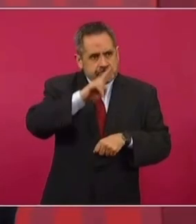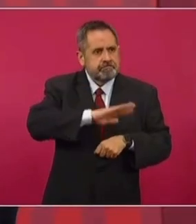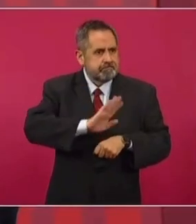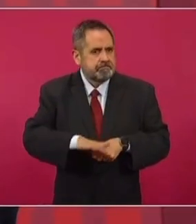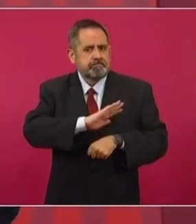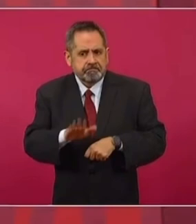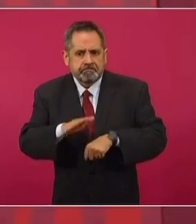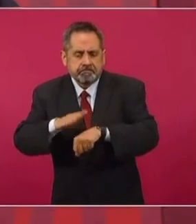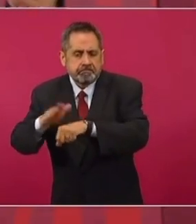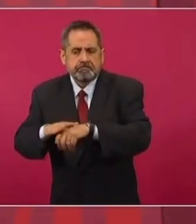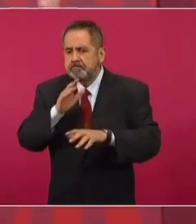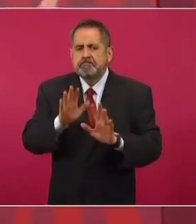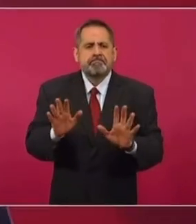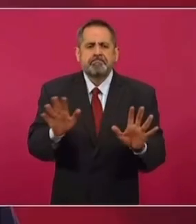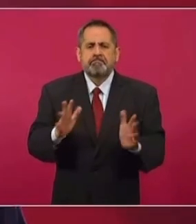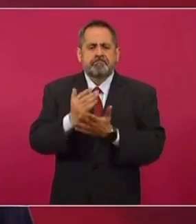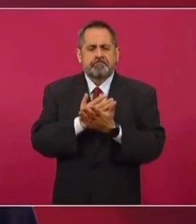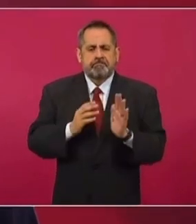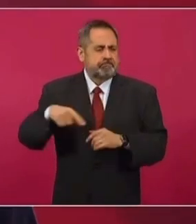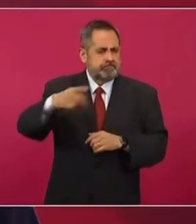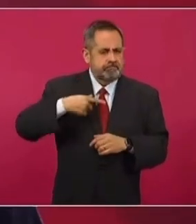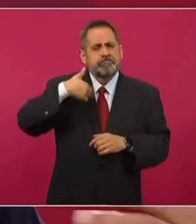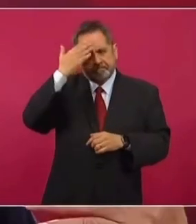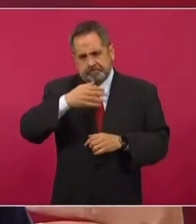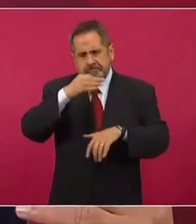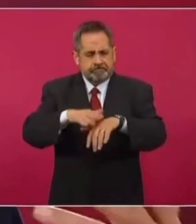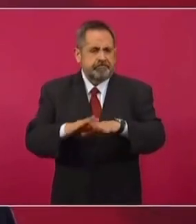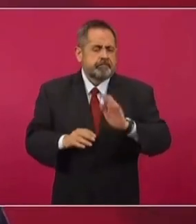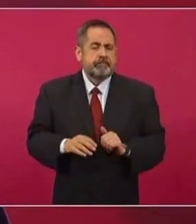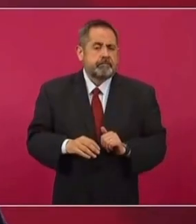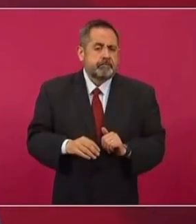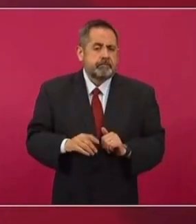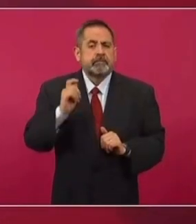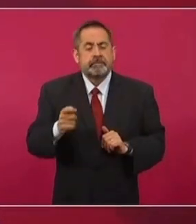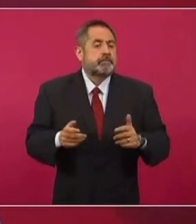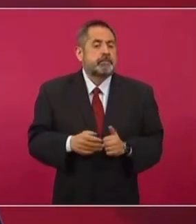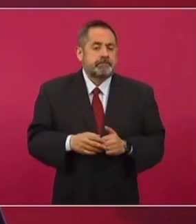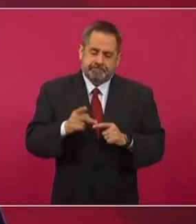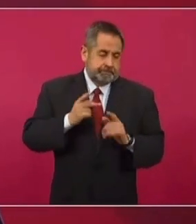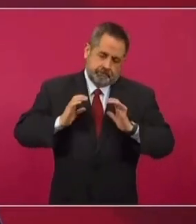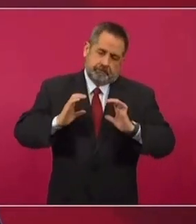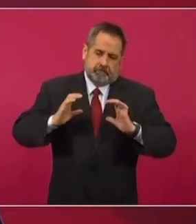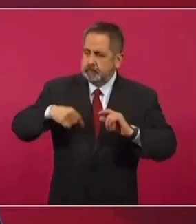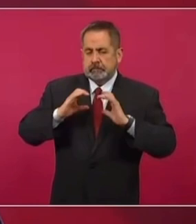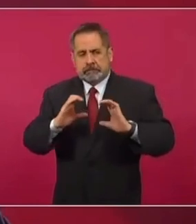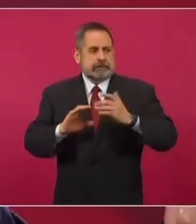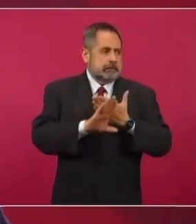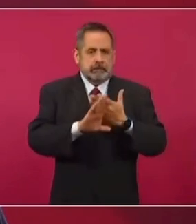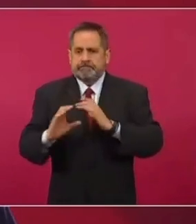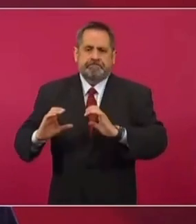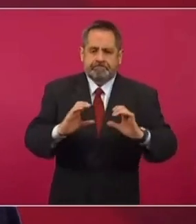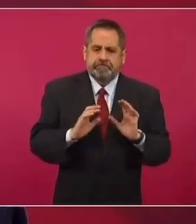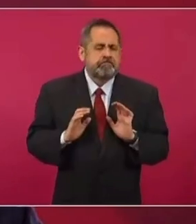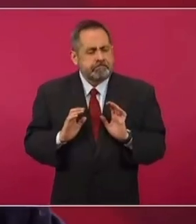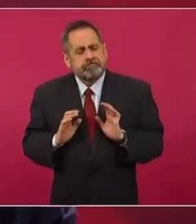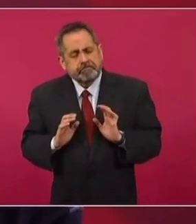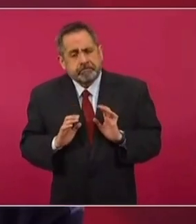fallecimientos. O sea, que la gente sepa esto, también cuidarnos, seguir cuidándonos, pero